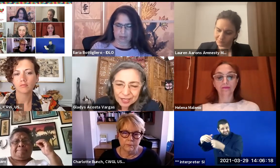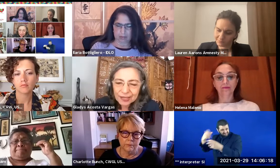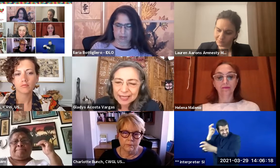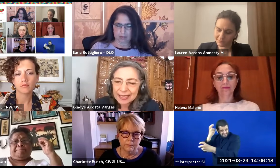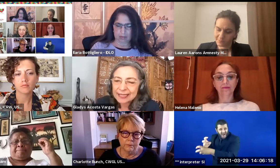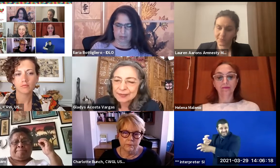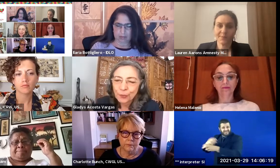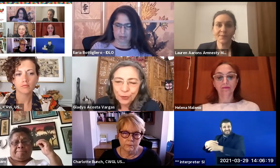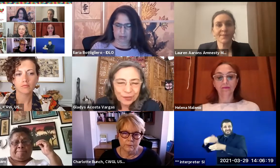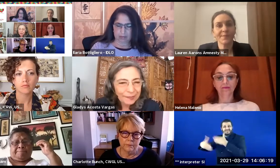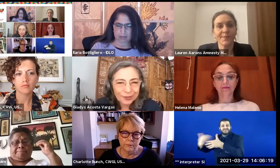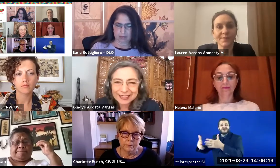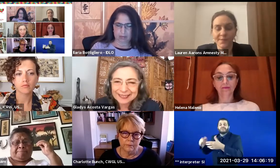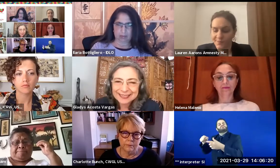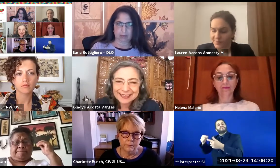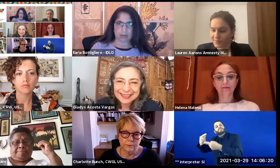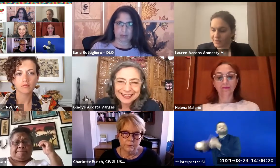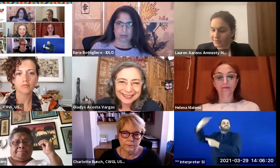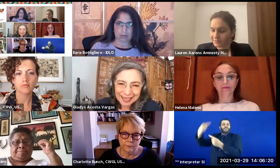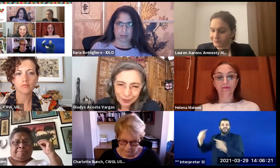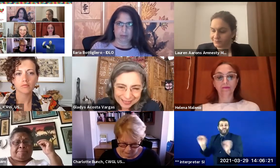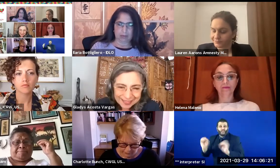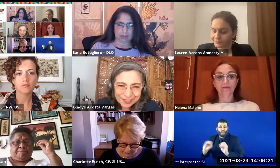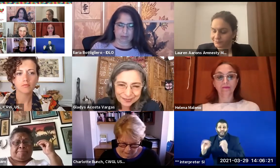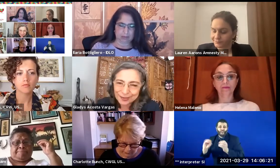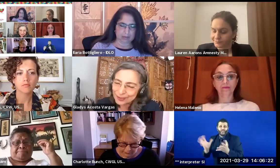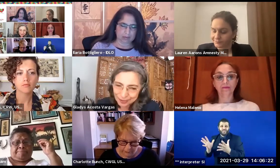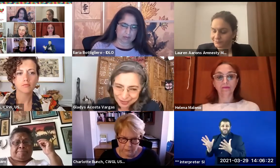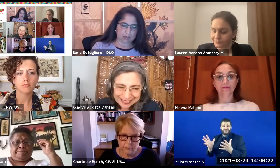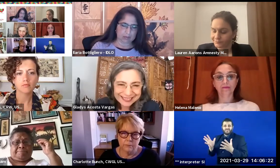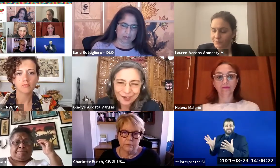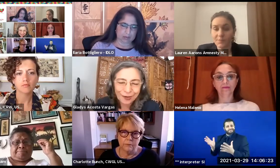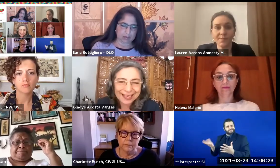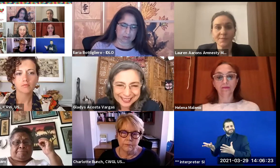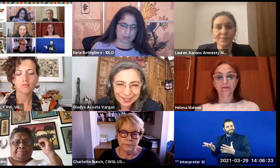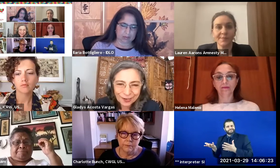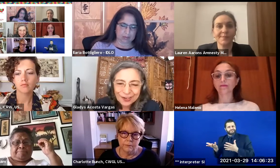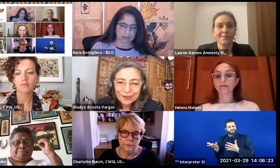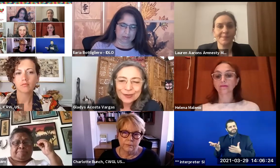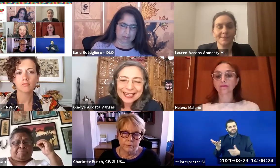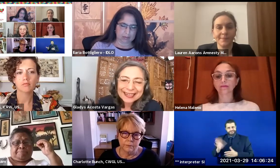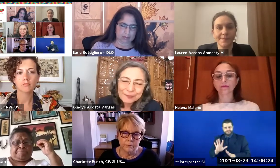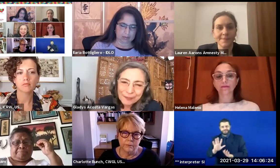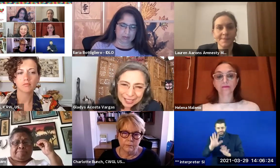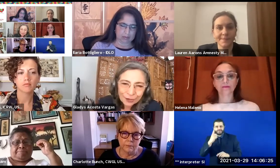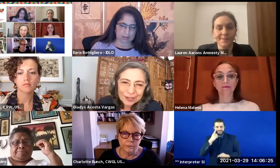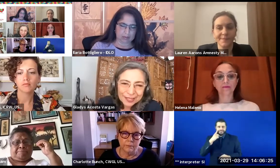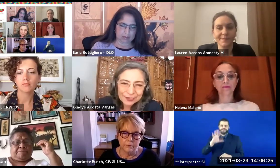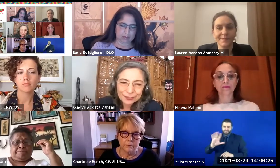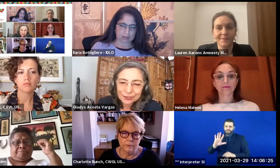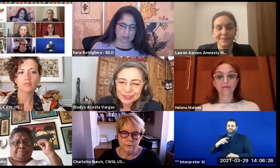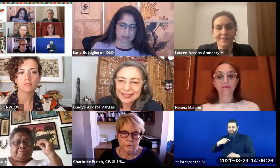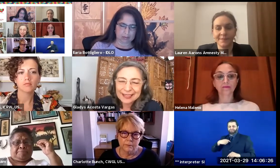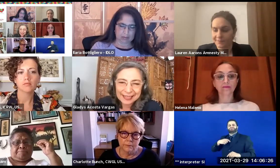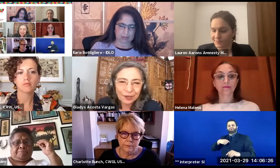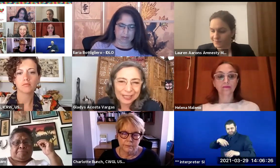Luego creo que es muy importante, ya lo han dicho, pero lo reitero, una mayor